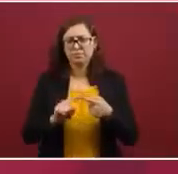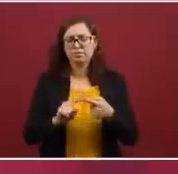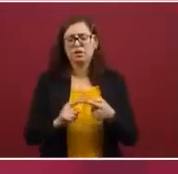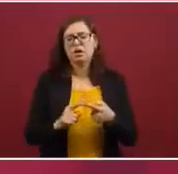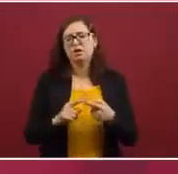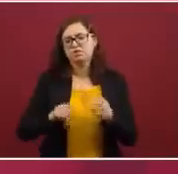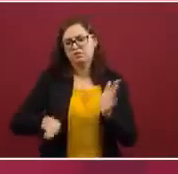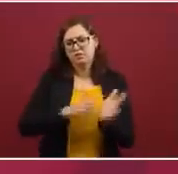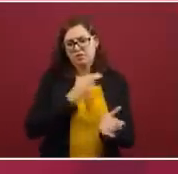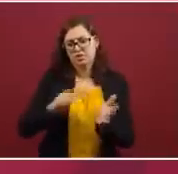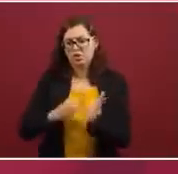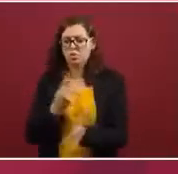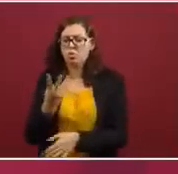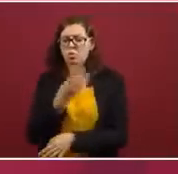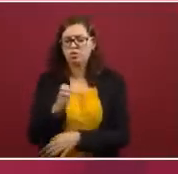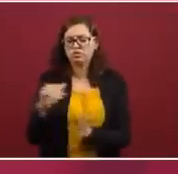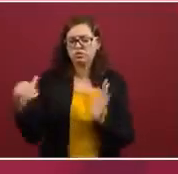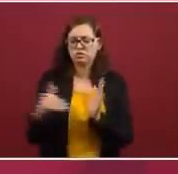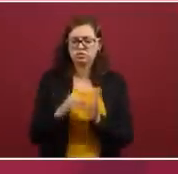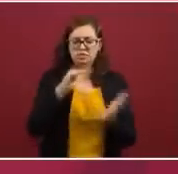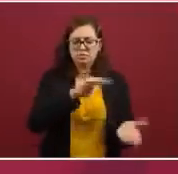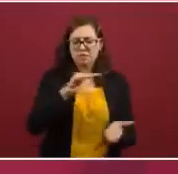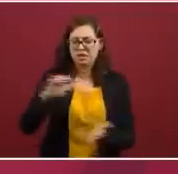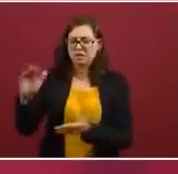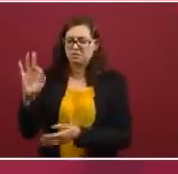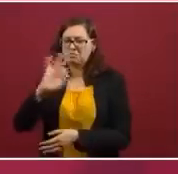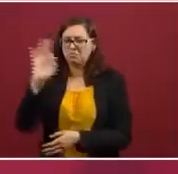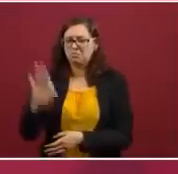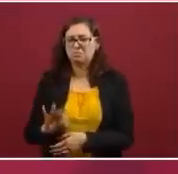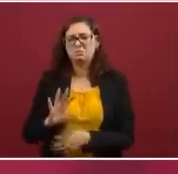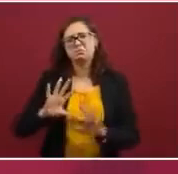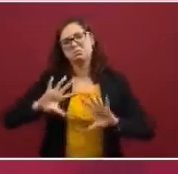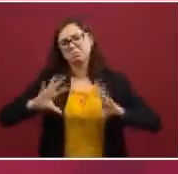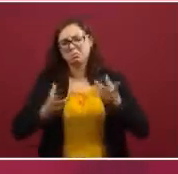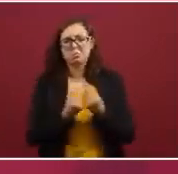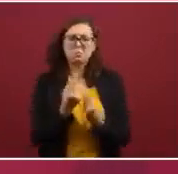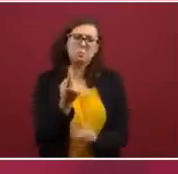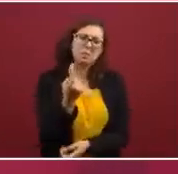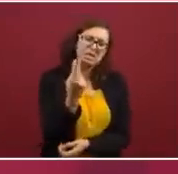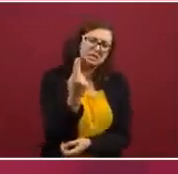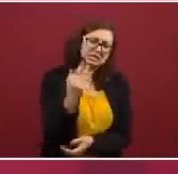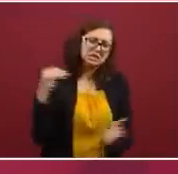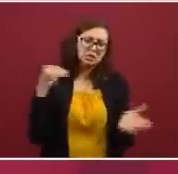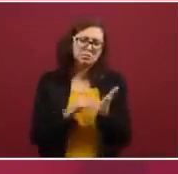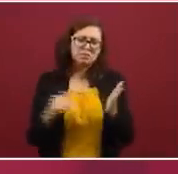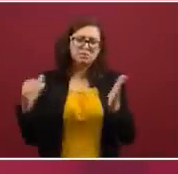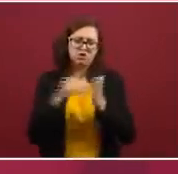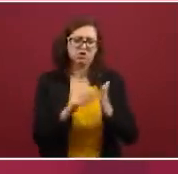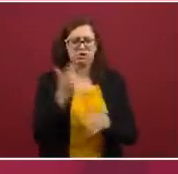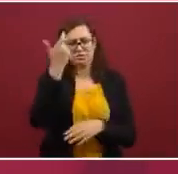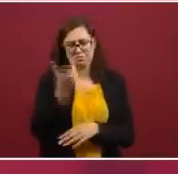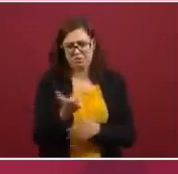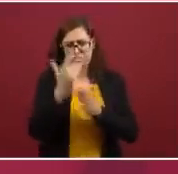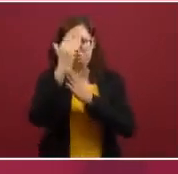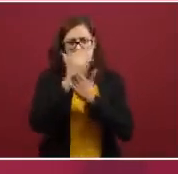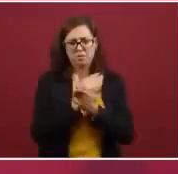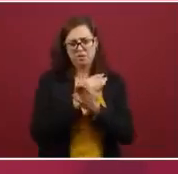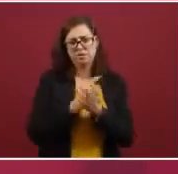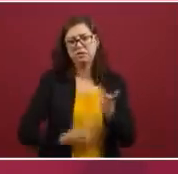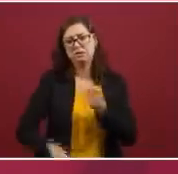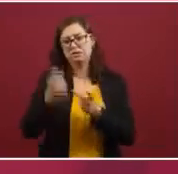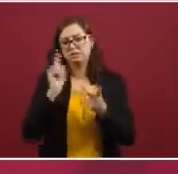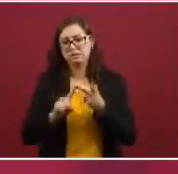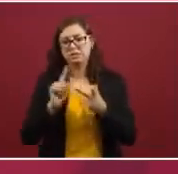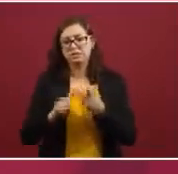400,000 barriles. Es aproximadamente, presidente, alrededor de 25,000 millones de pesos. Y la siguiente etapa ya es